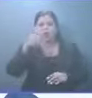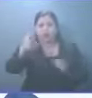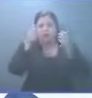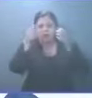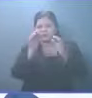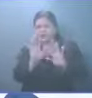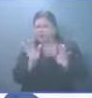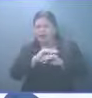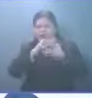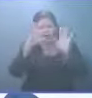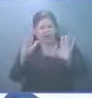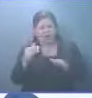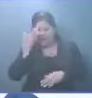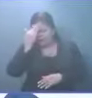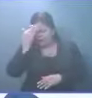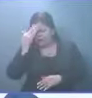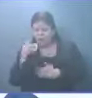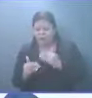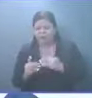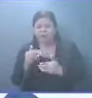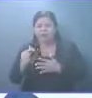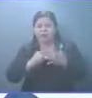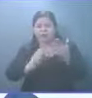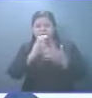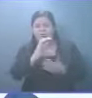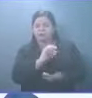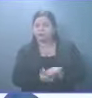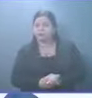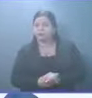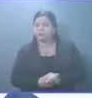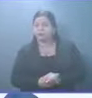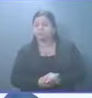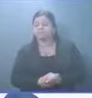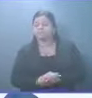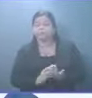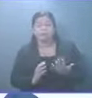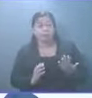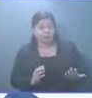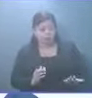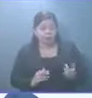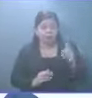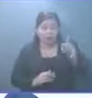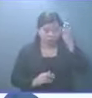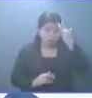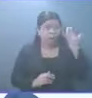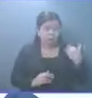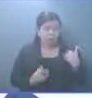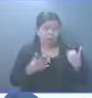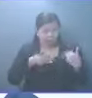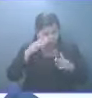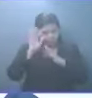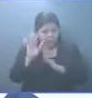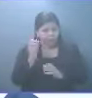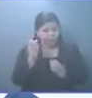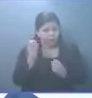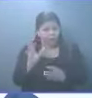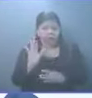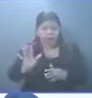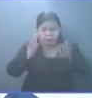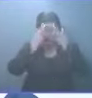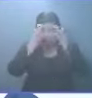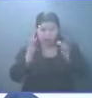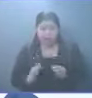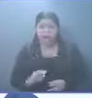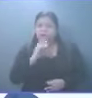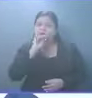son claros en el procedimiento constitucional. Pero hay una señora que yo admiro mucho, que respeto mucho por su decisión de decir